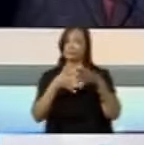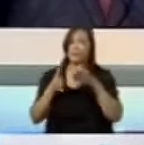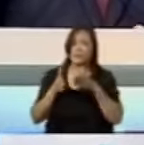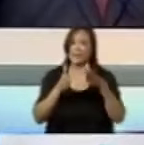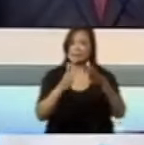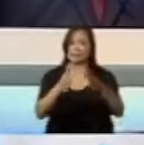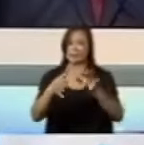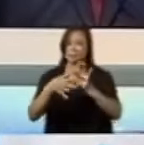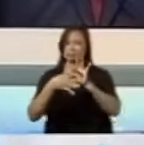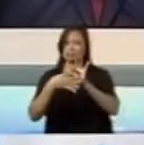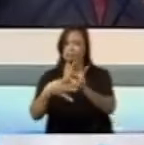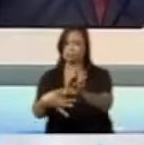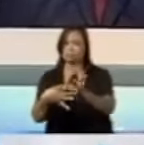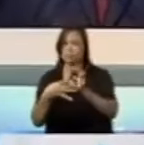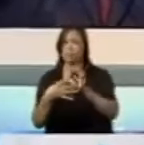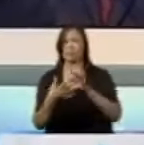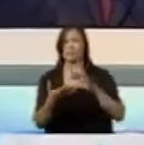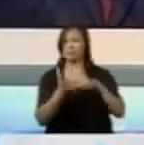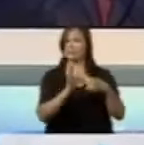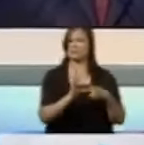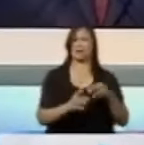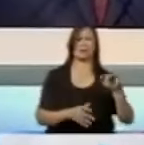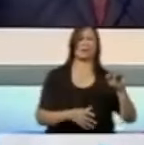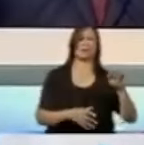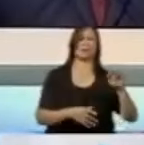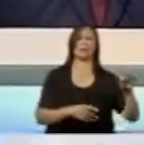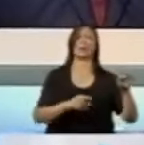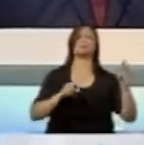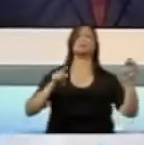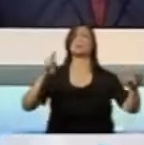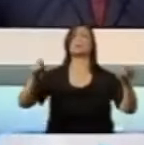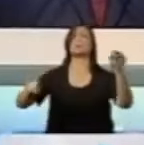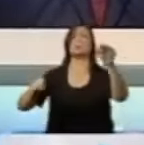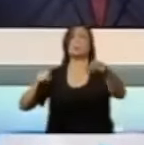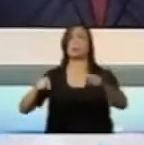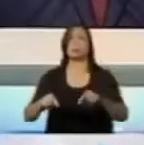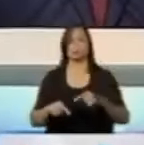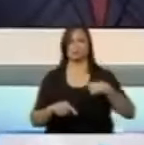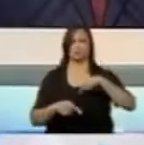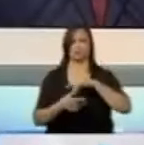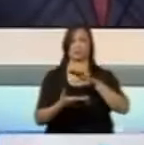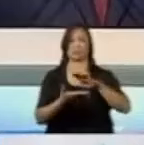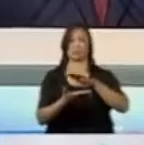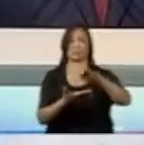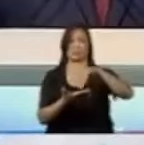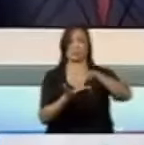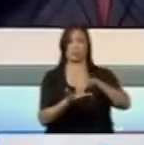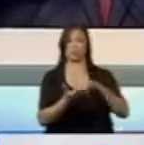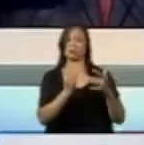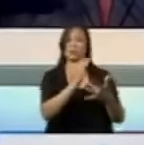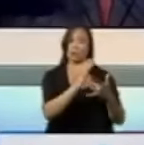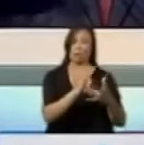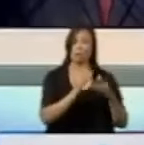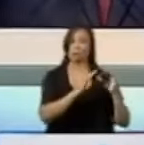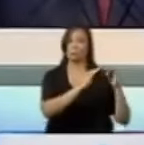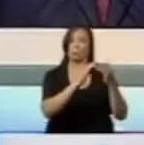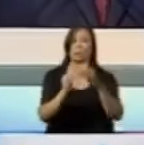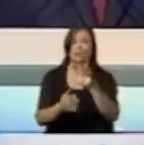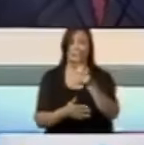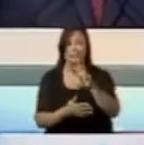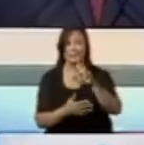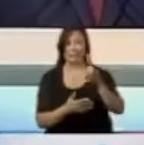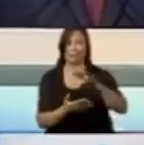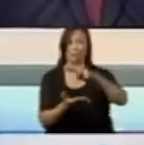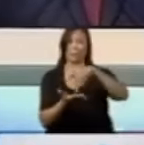Américas. Entonces, ahí no es tener un ITLA disperso. Nosotros tenemos centros tecnológicos comunitarios en las